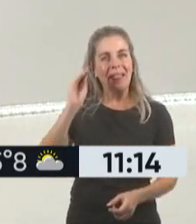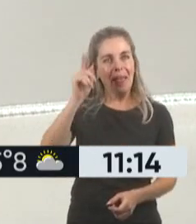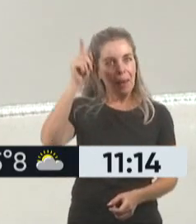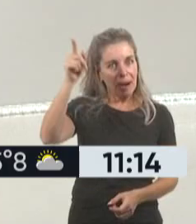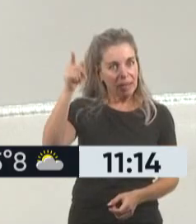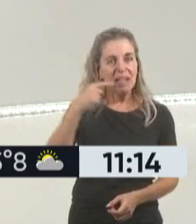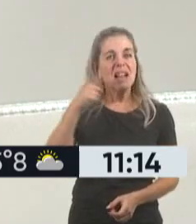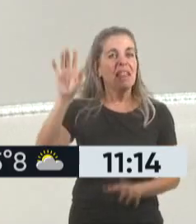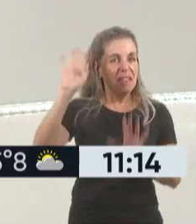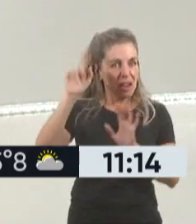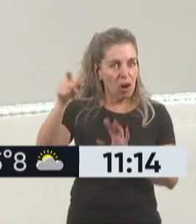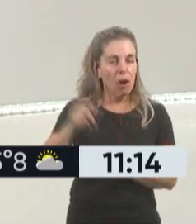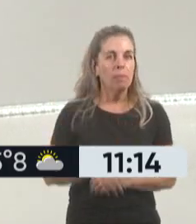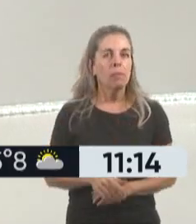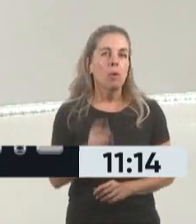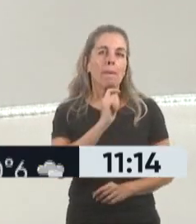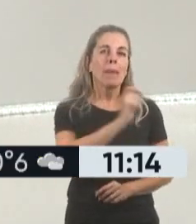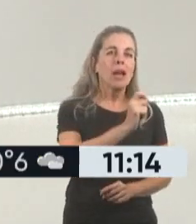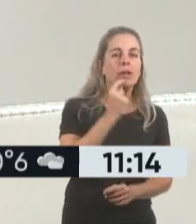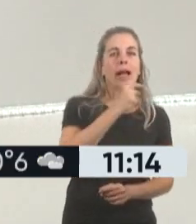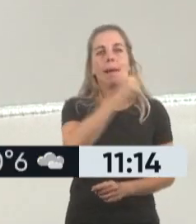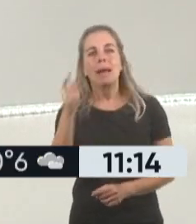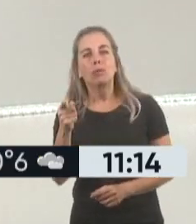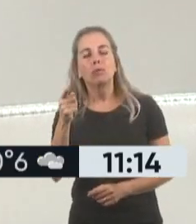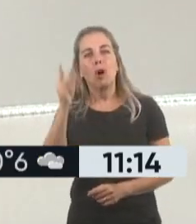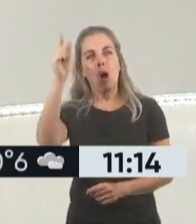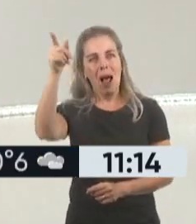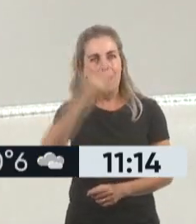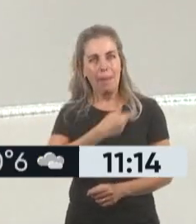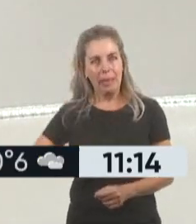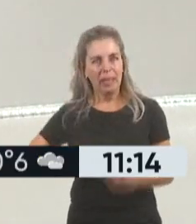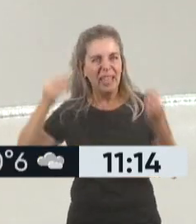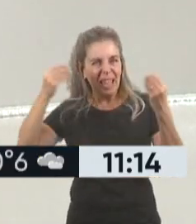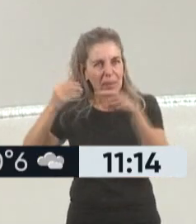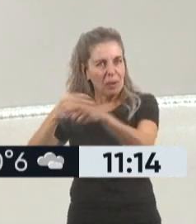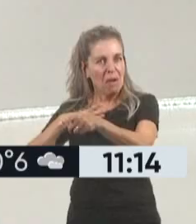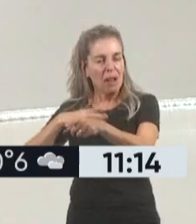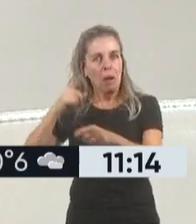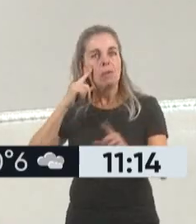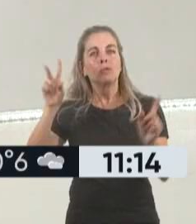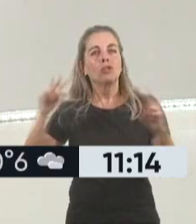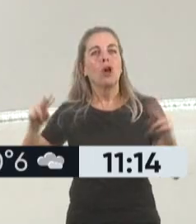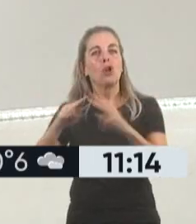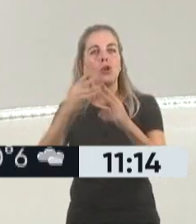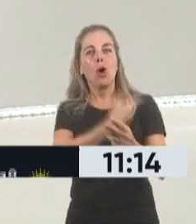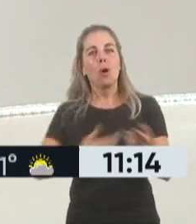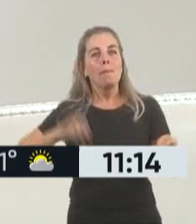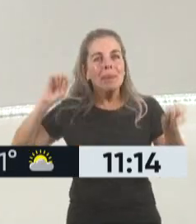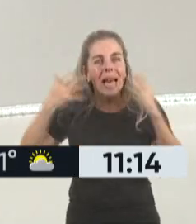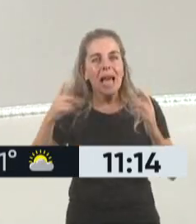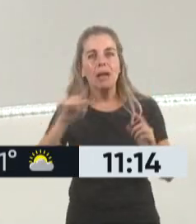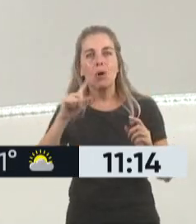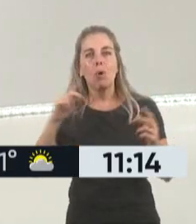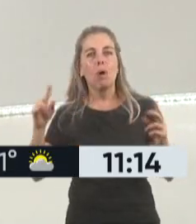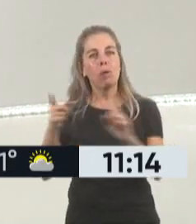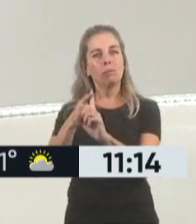Silva. Le preguntaron por no haber saludado o no haberse saludado con el presidente Milei en